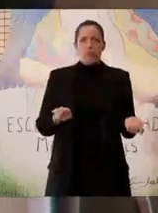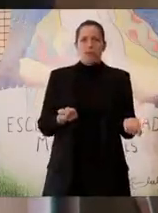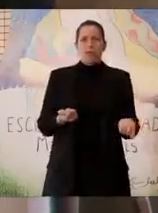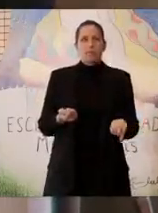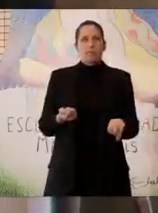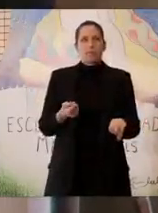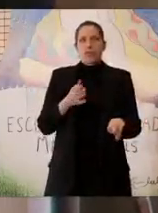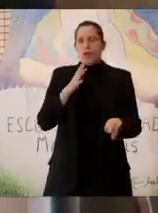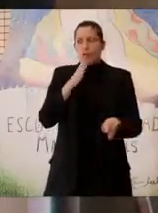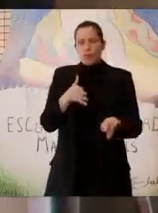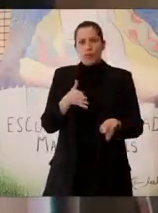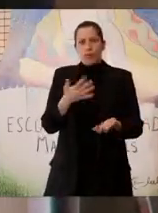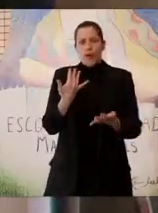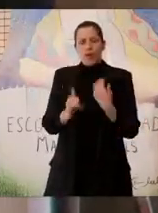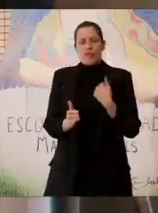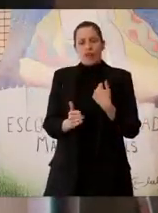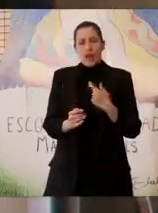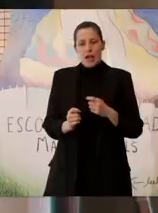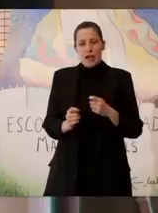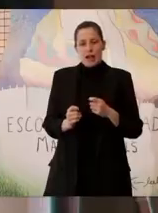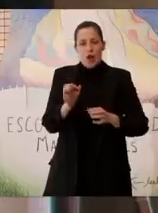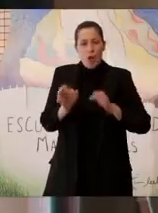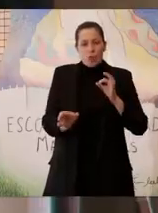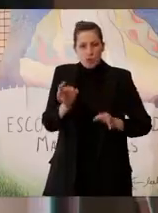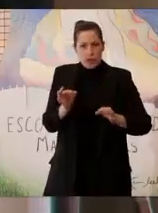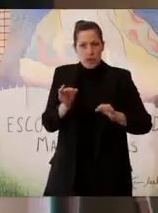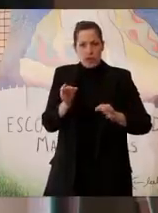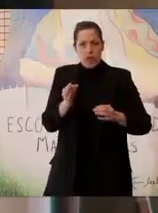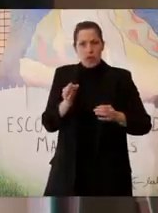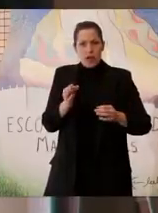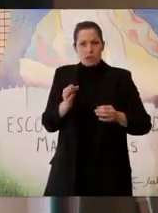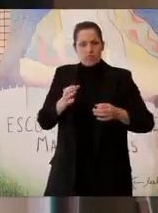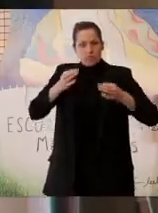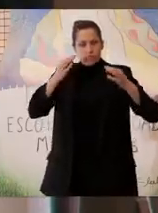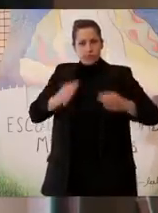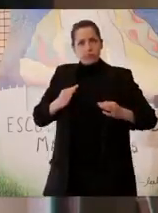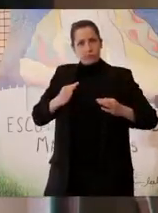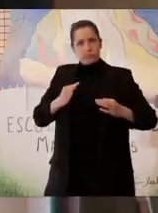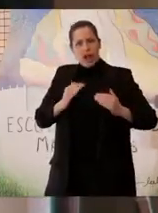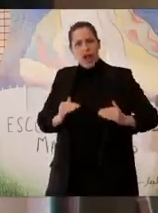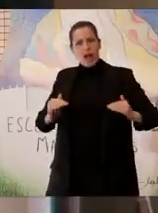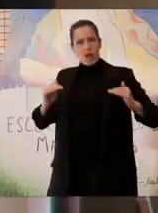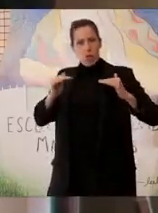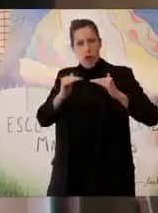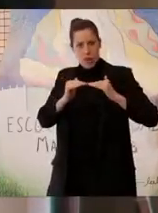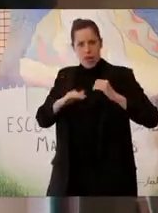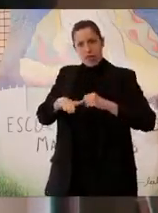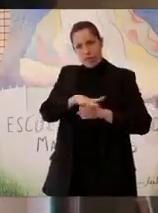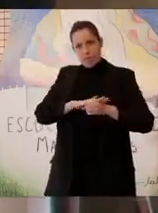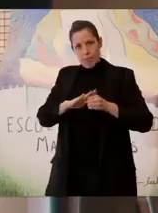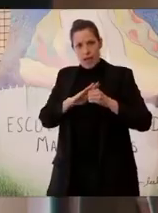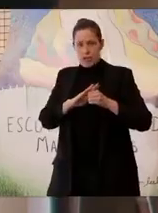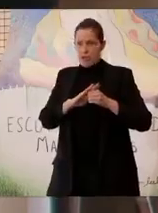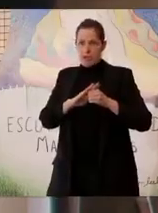que están colapsando una justicia auténtica basada en la igualdad. Y por lo tanto, yo creo que es esencial. Y para